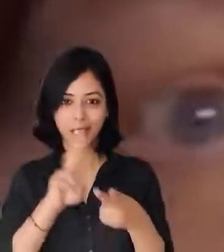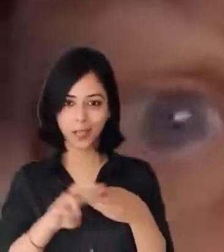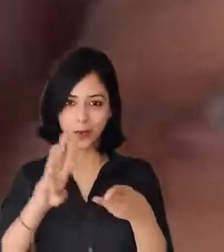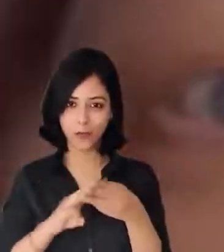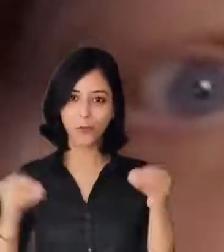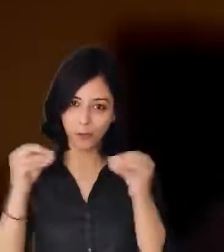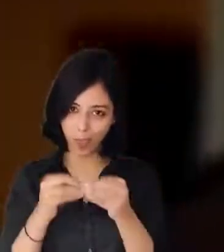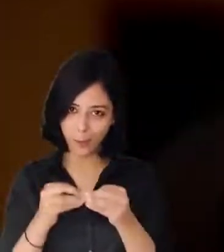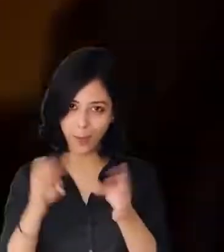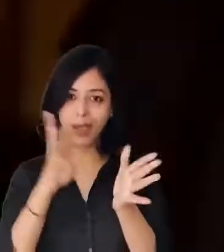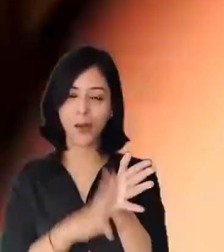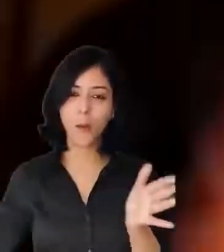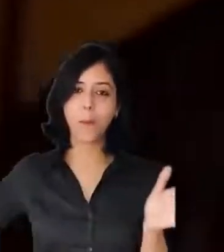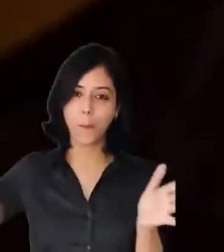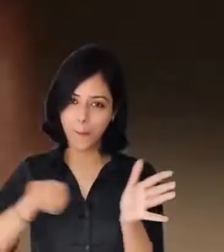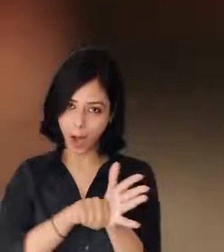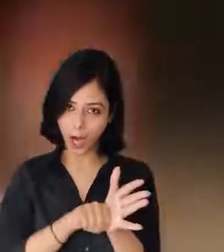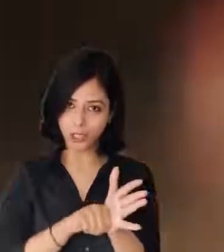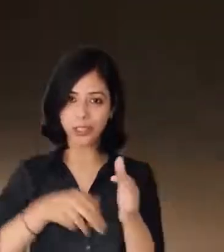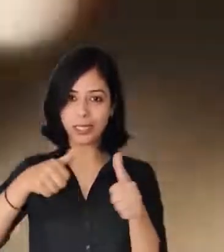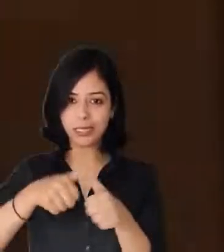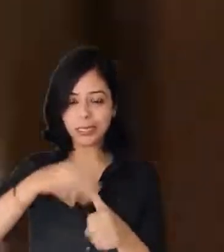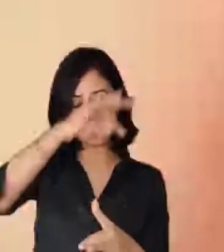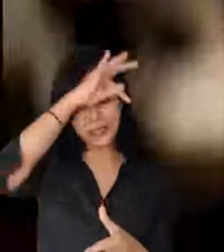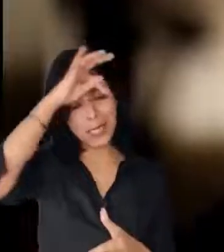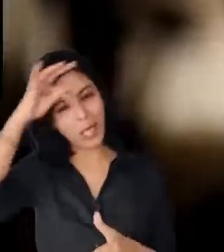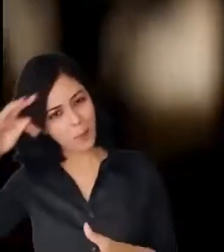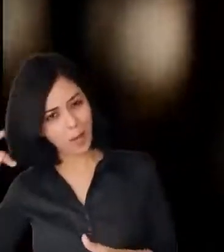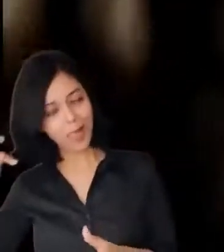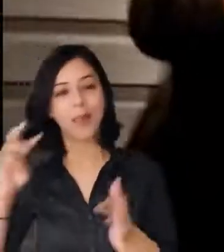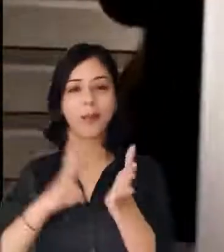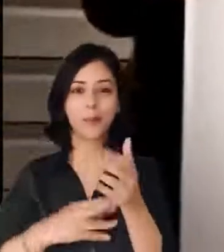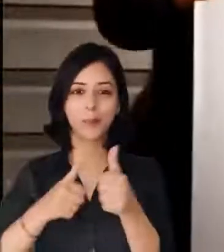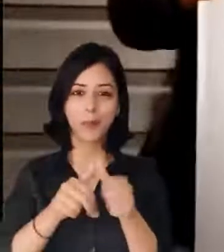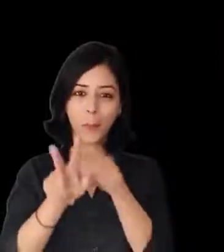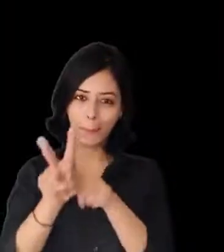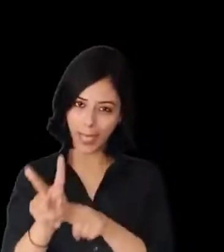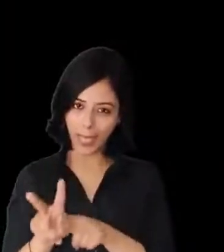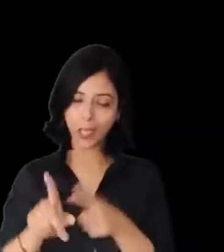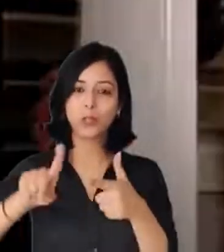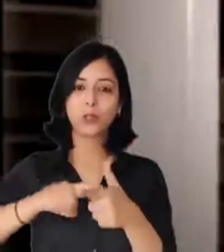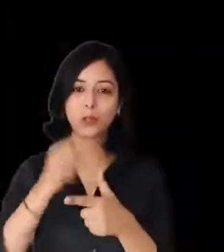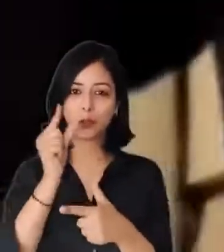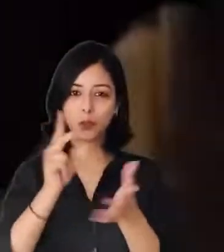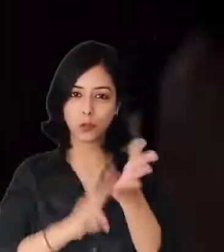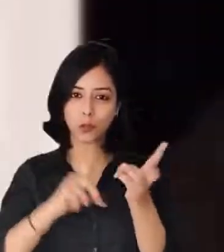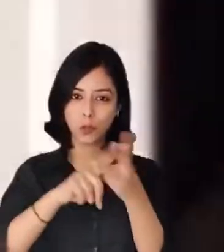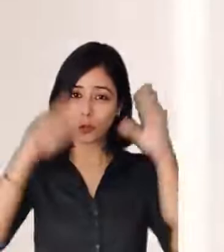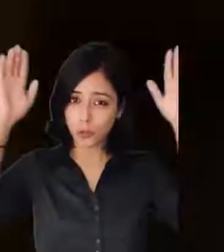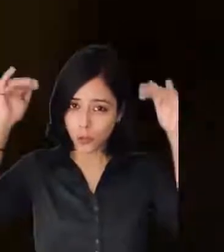dónde estaba Robin y no la había visto. Le exigí que me dejara echar un vistazo. Pero al revisar la casa, no halló